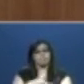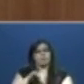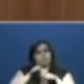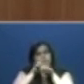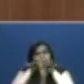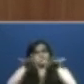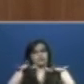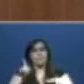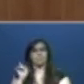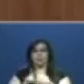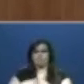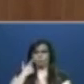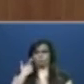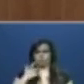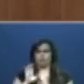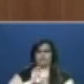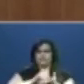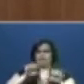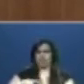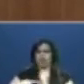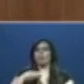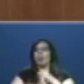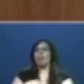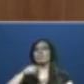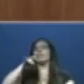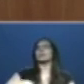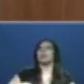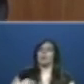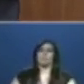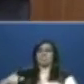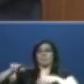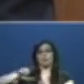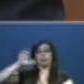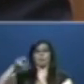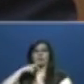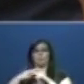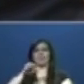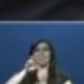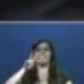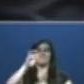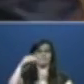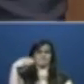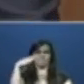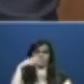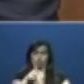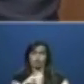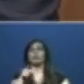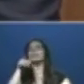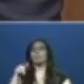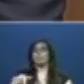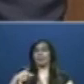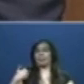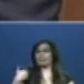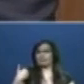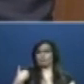Castilla y león por la plataforma Europea evoc y también la ha puesto de relieve nuestro reciente plan de industrias culturales